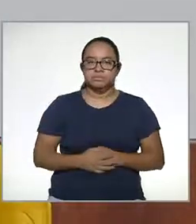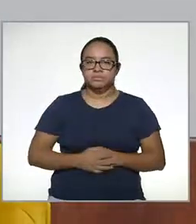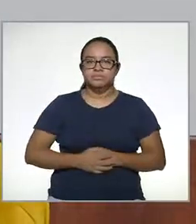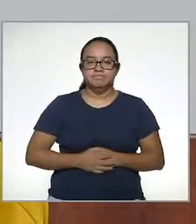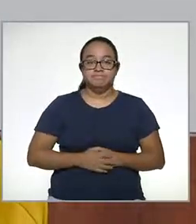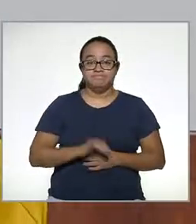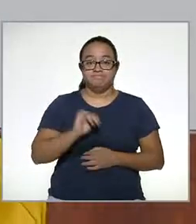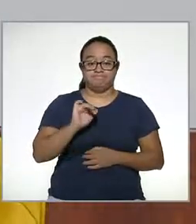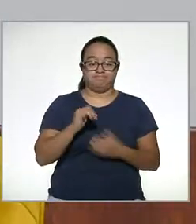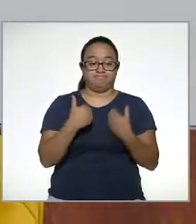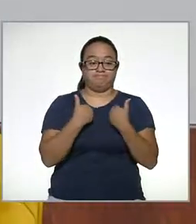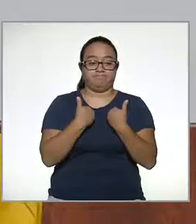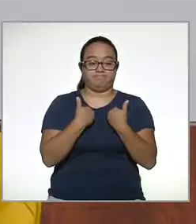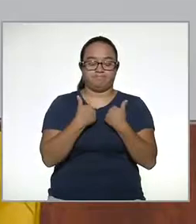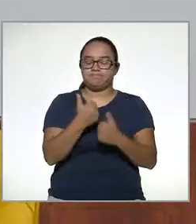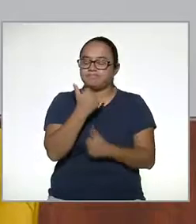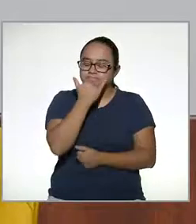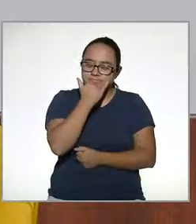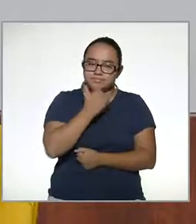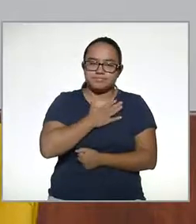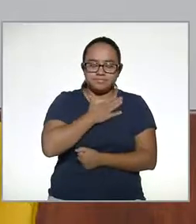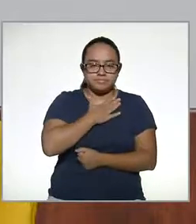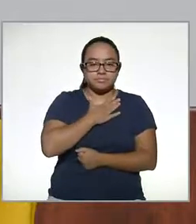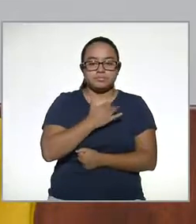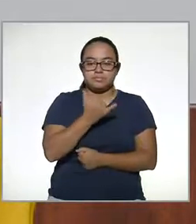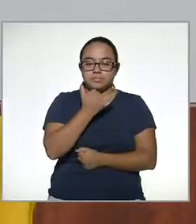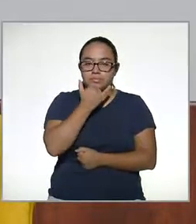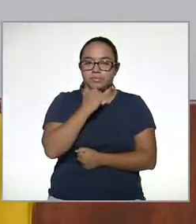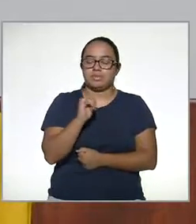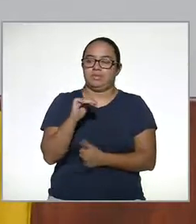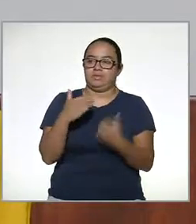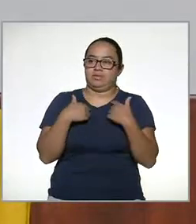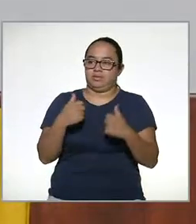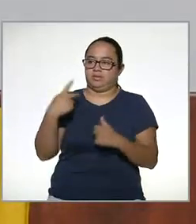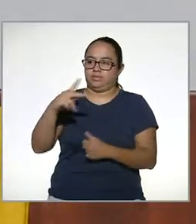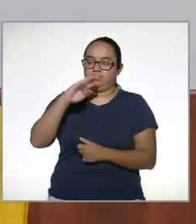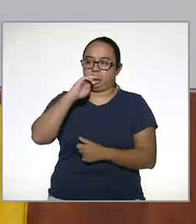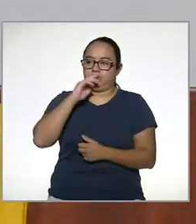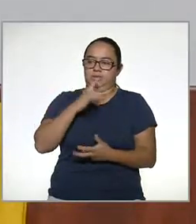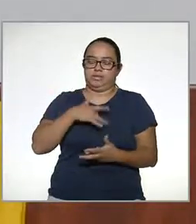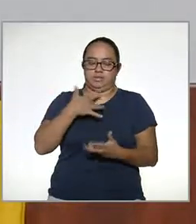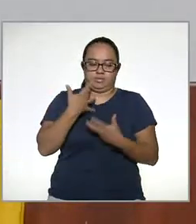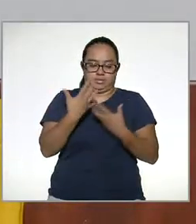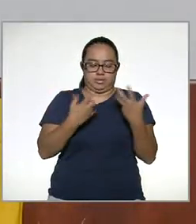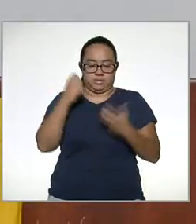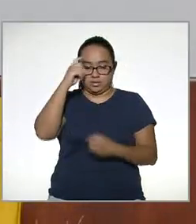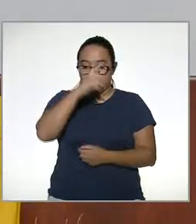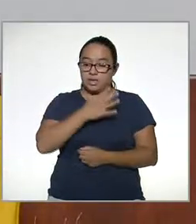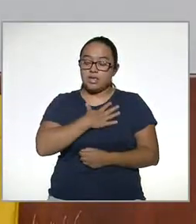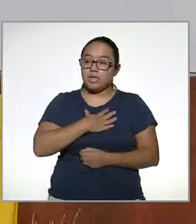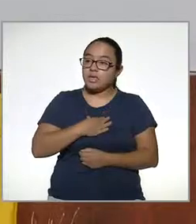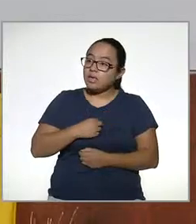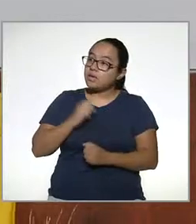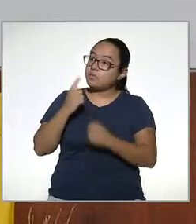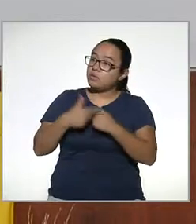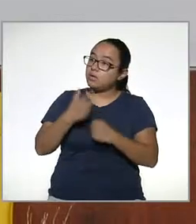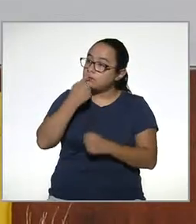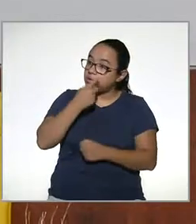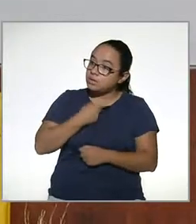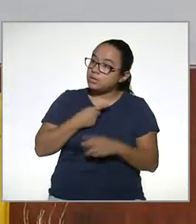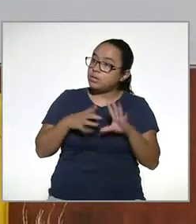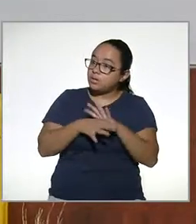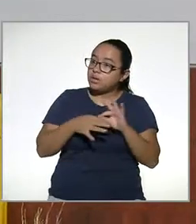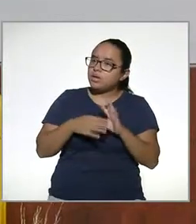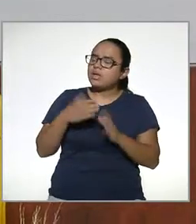Sí entiendo, perdón, sí entiendo la desesperación de esta madre cuando tu hijo no te dice, no te explica,